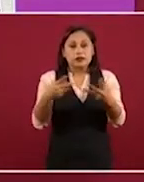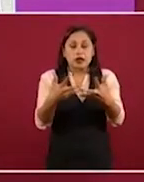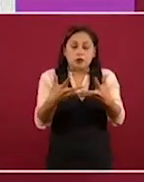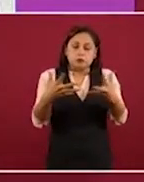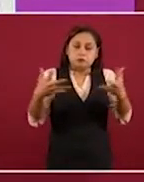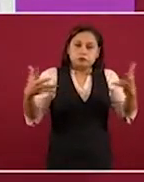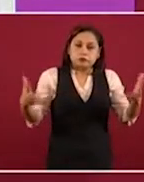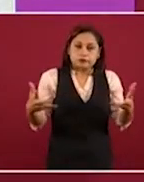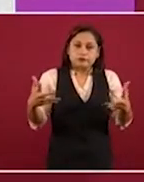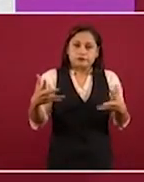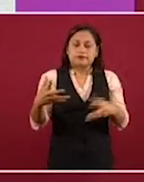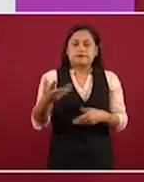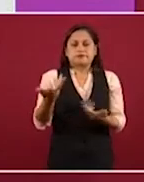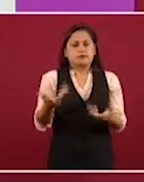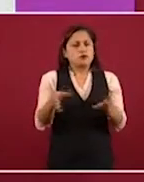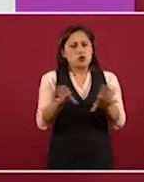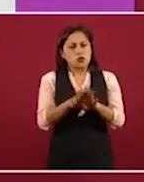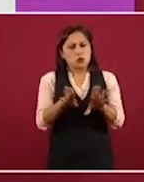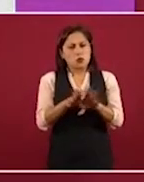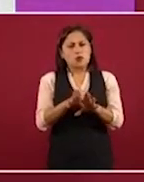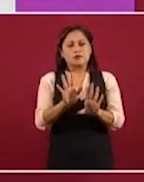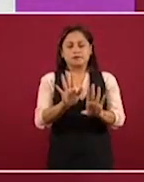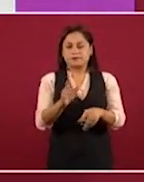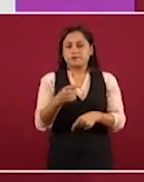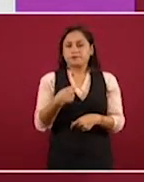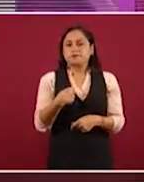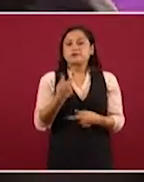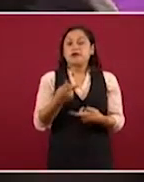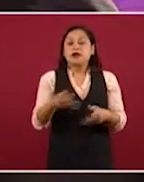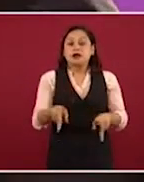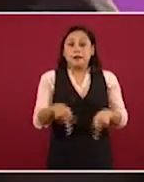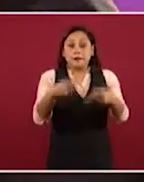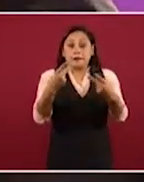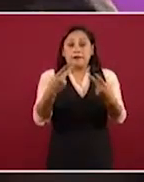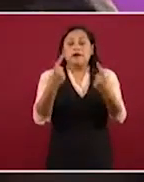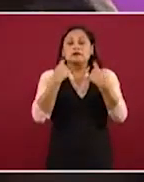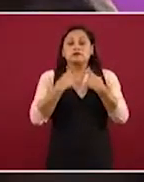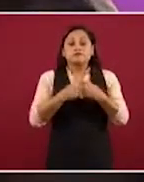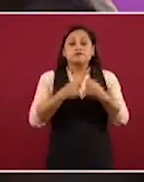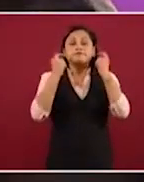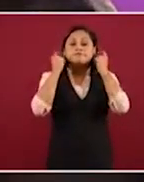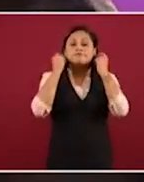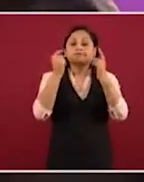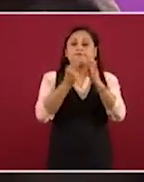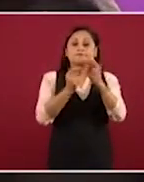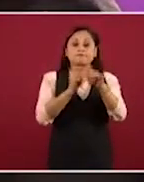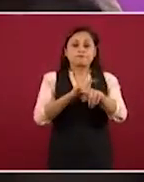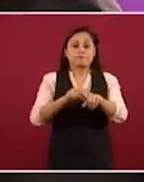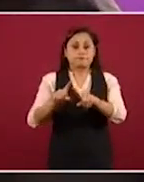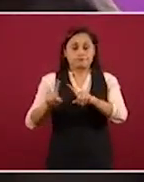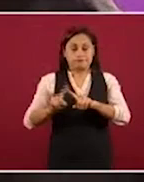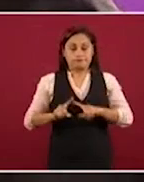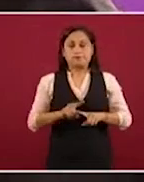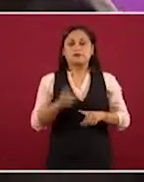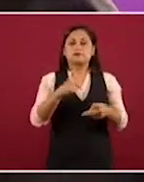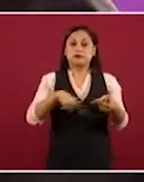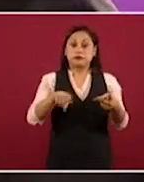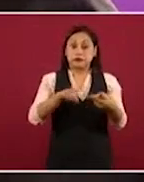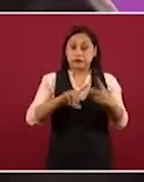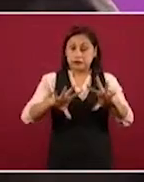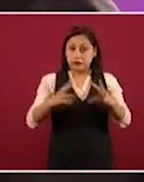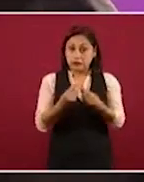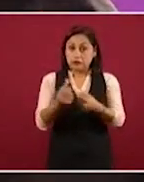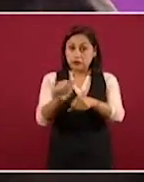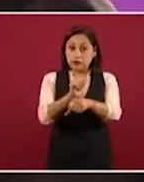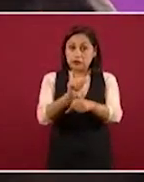sentido vamos a hacer una mega subasta además de las joyas vamos a agregar algunos vehículos de lujo por ejemplo citó aston